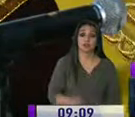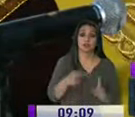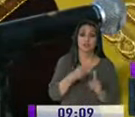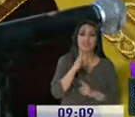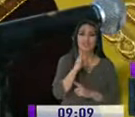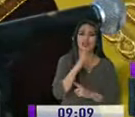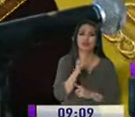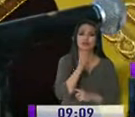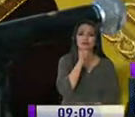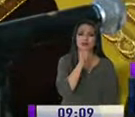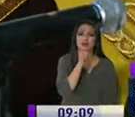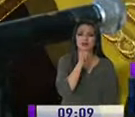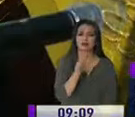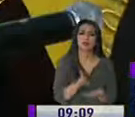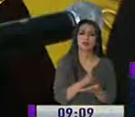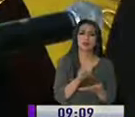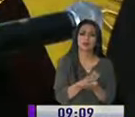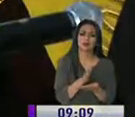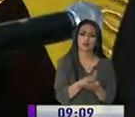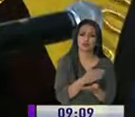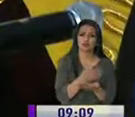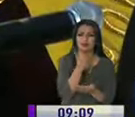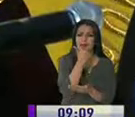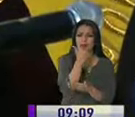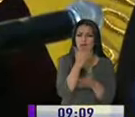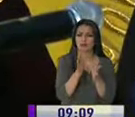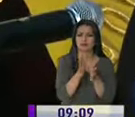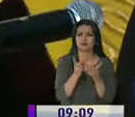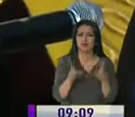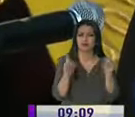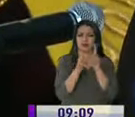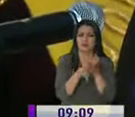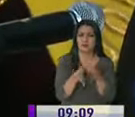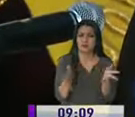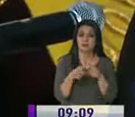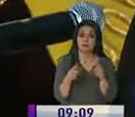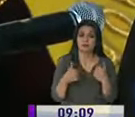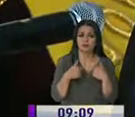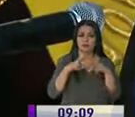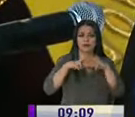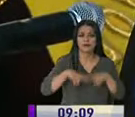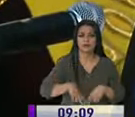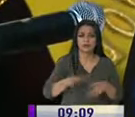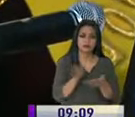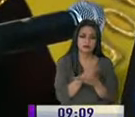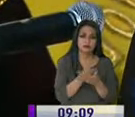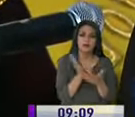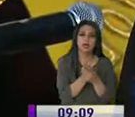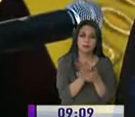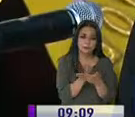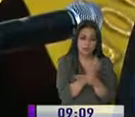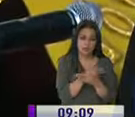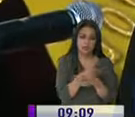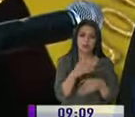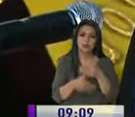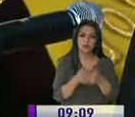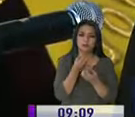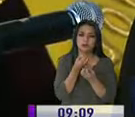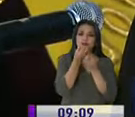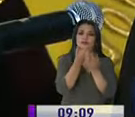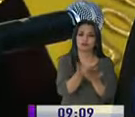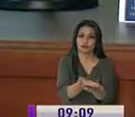alguna documentación en la petición, un dato general el que tengo, voy a revisar el expediente y les informaré cuando tenga